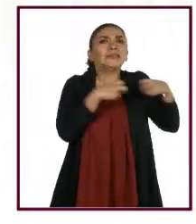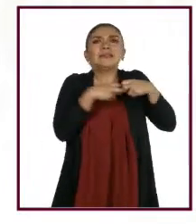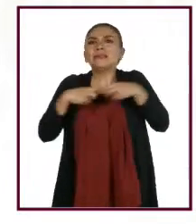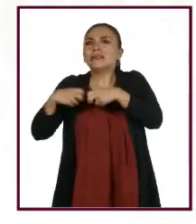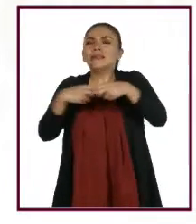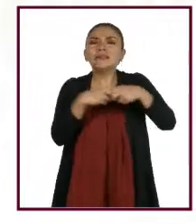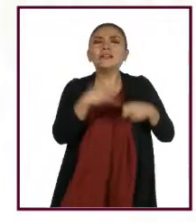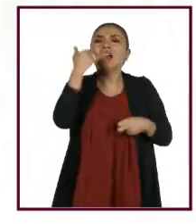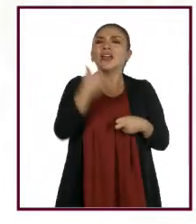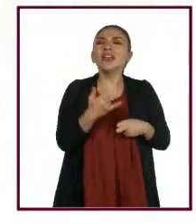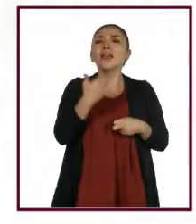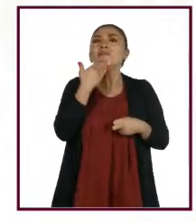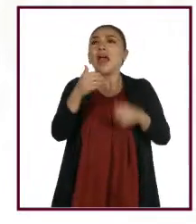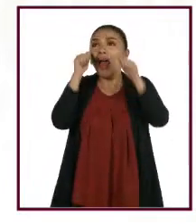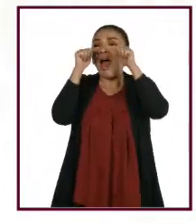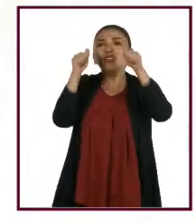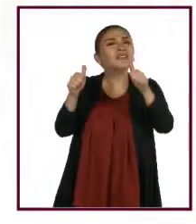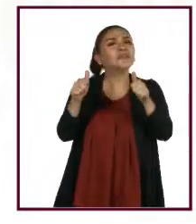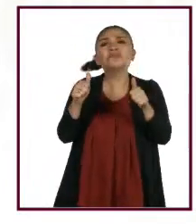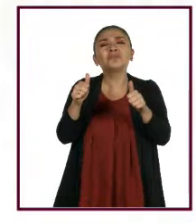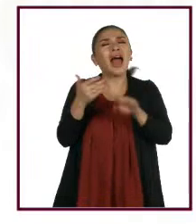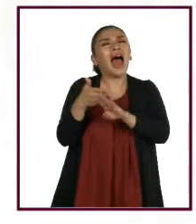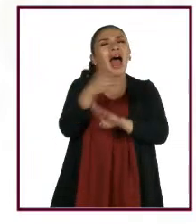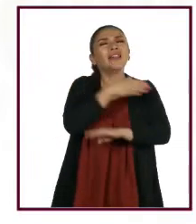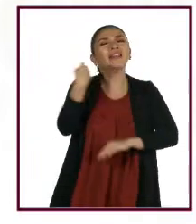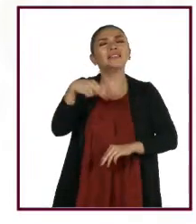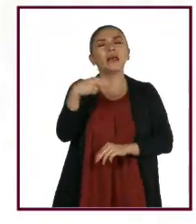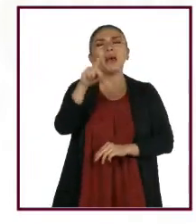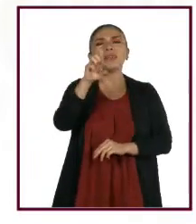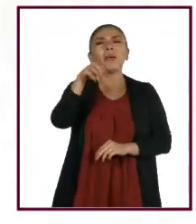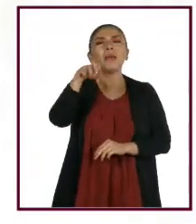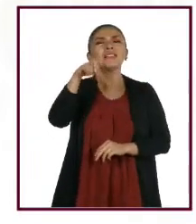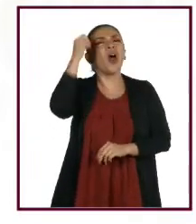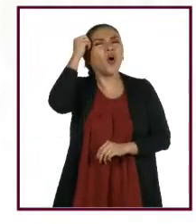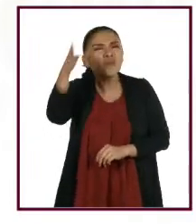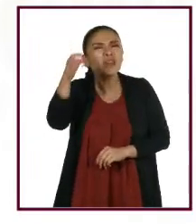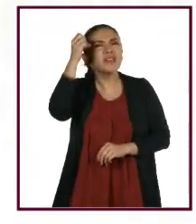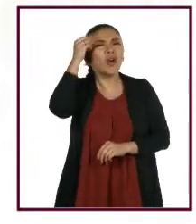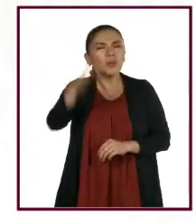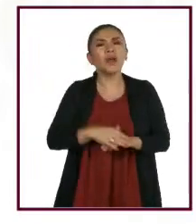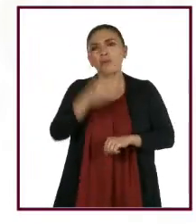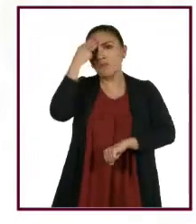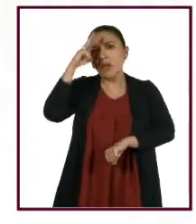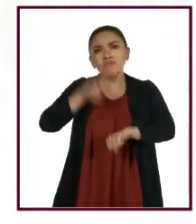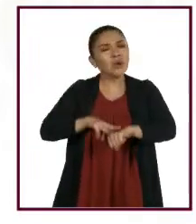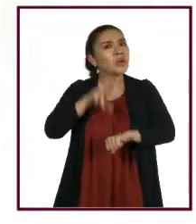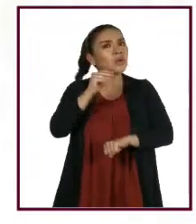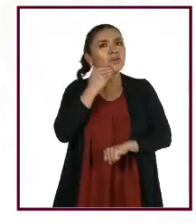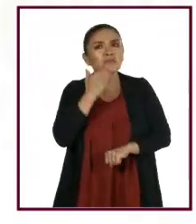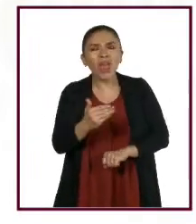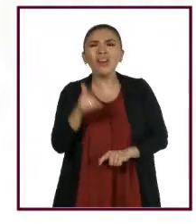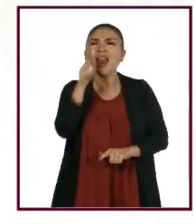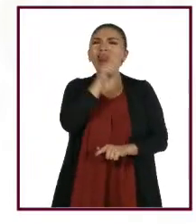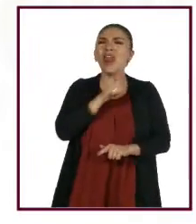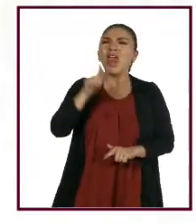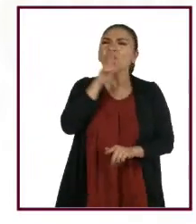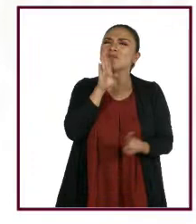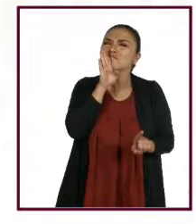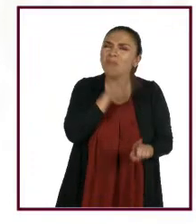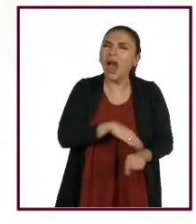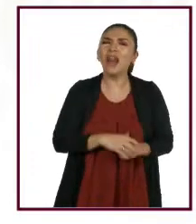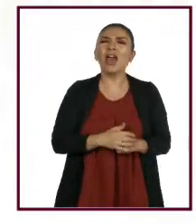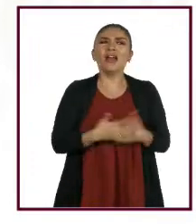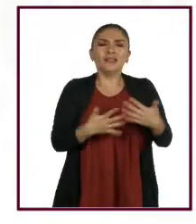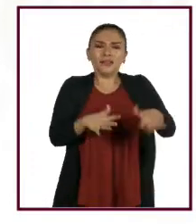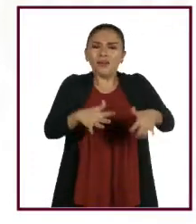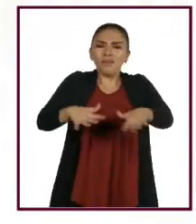y deterioro cognitivo, que antes se llamaba demencia, alteraciones en la memoria, en el lenguaje, temblores o alguna